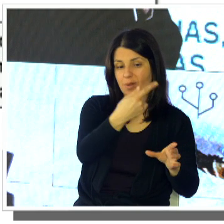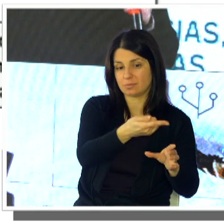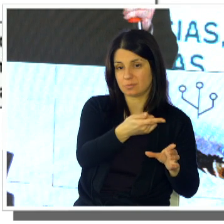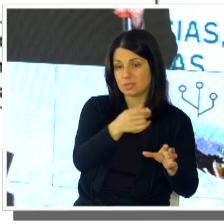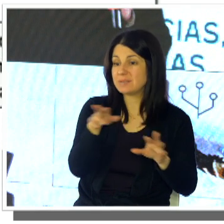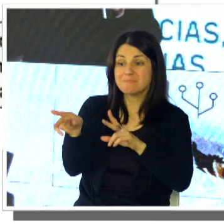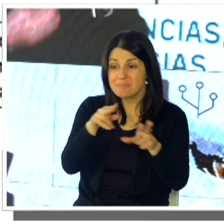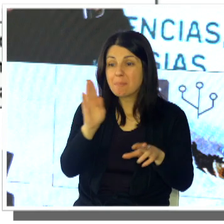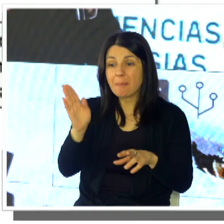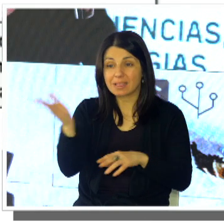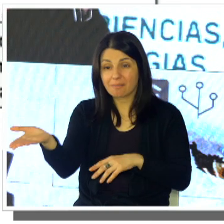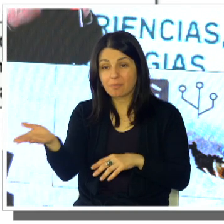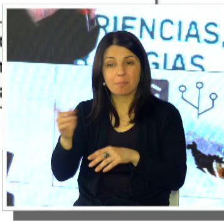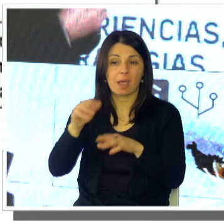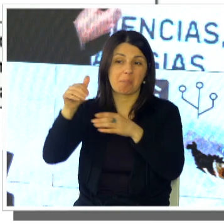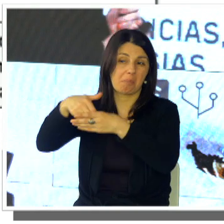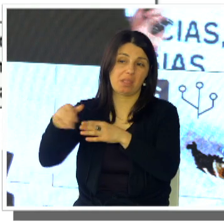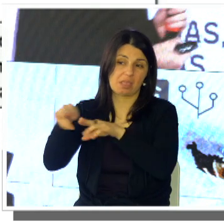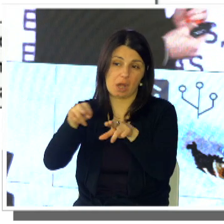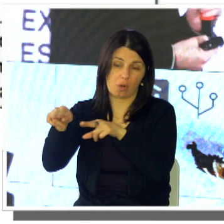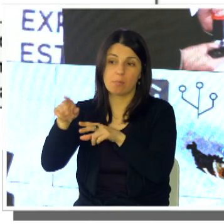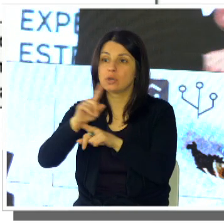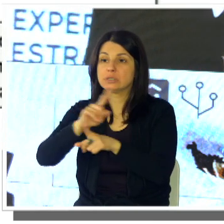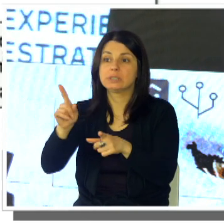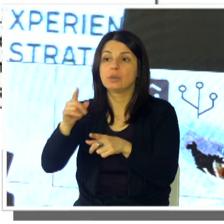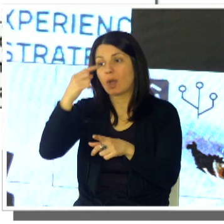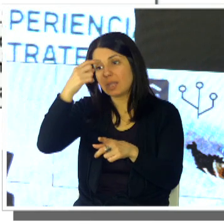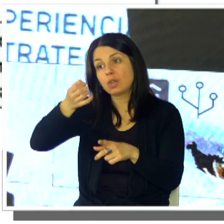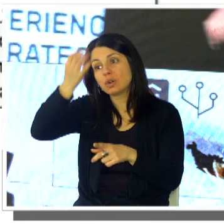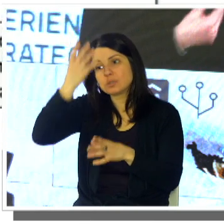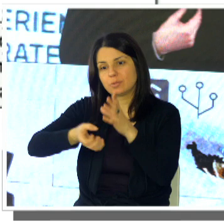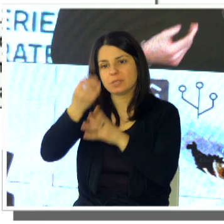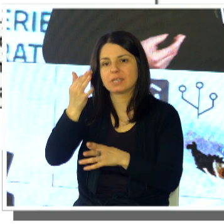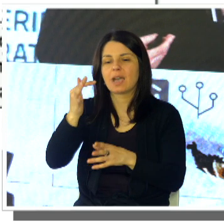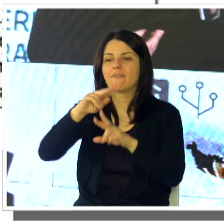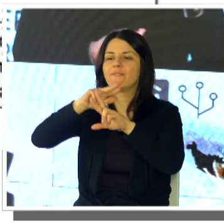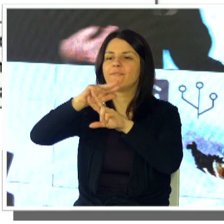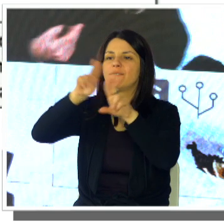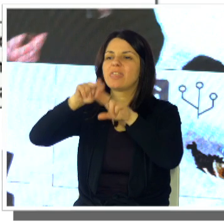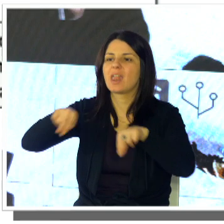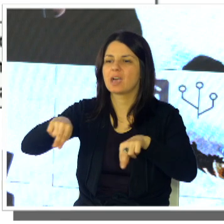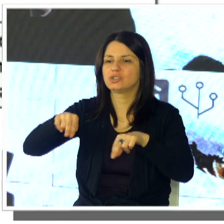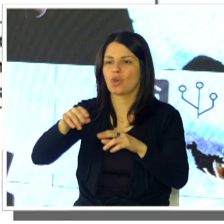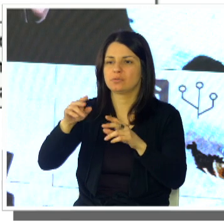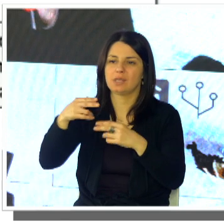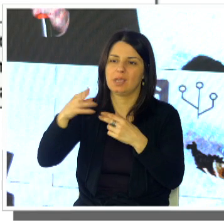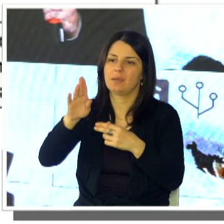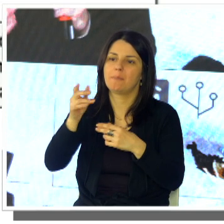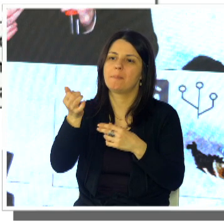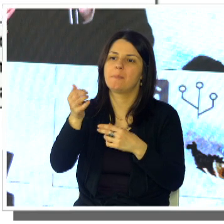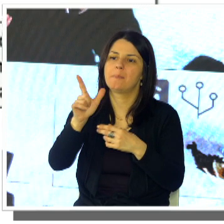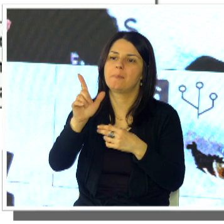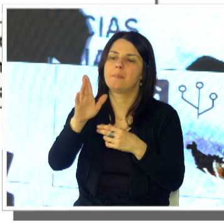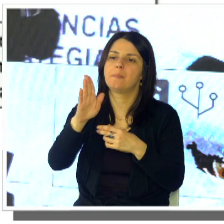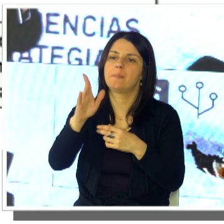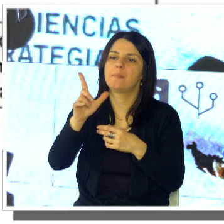¿no? Ahora, si no, el concepto ahí empieza a aparecer lo que es la federación de plataformas, ¿tá? Y ahí es muy